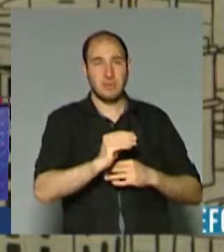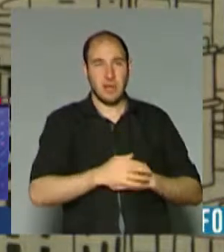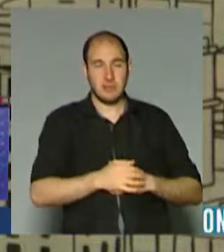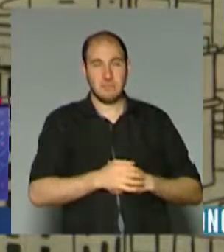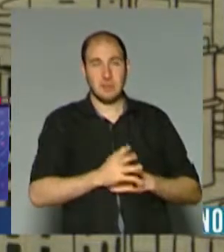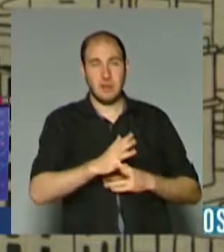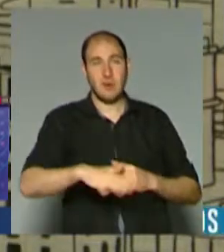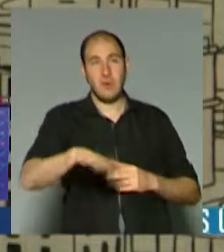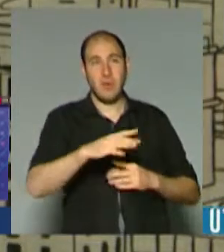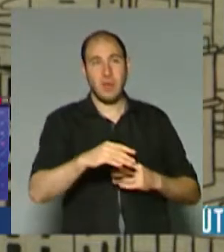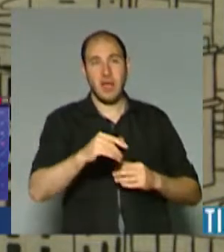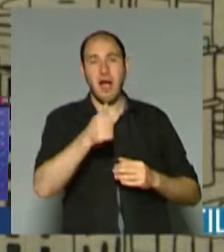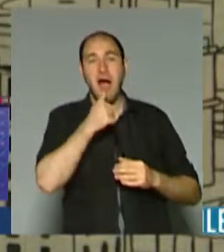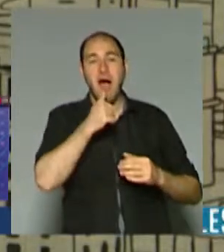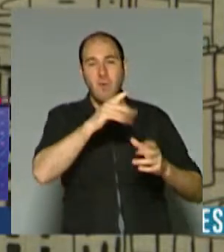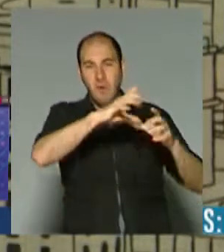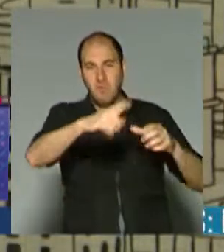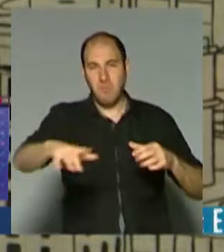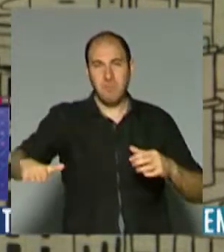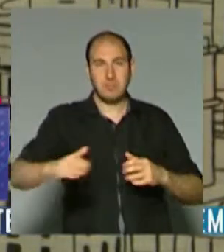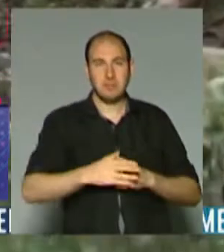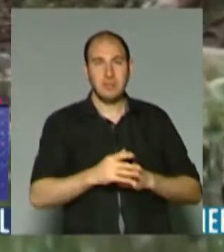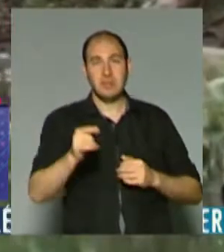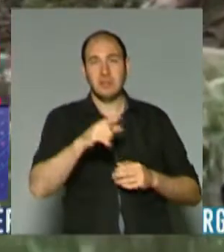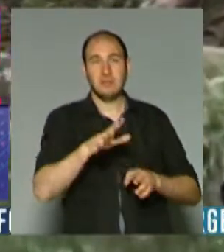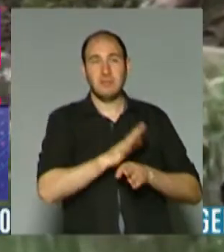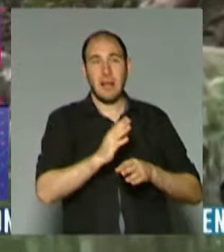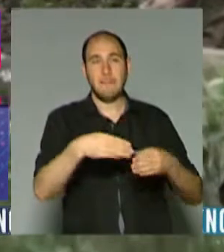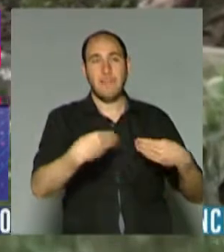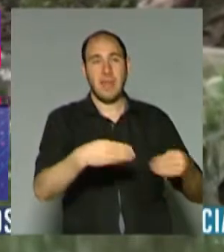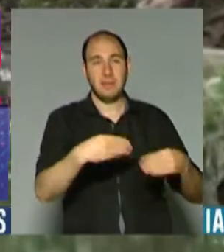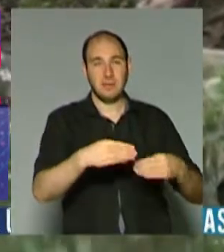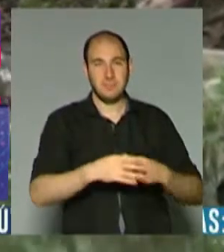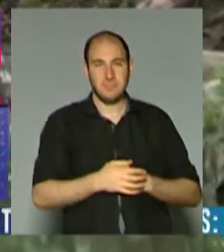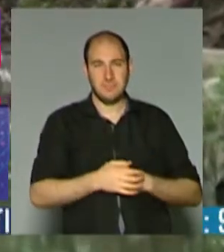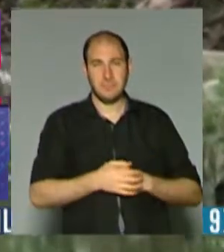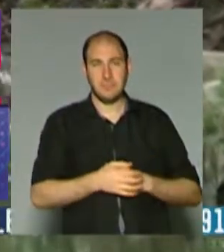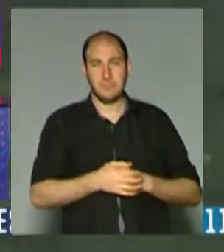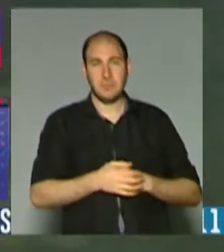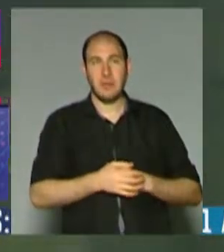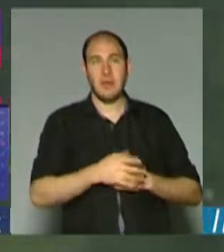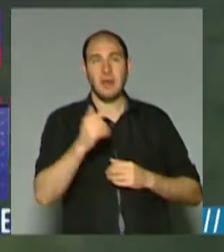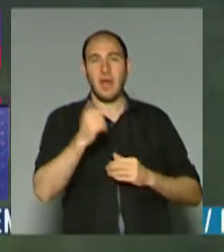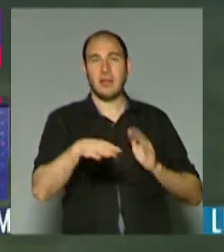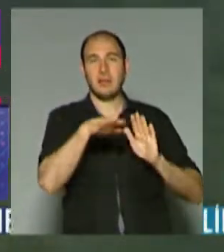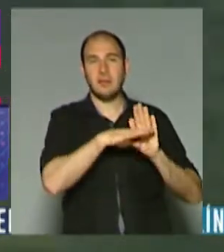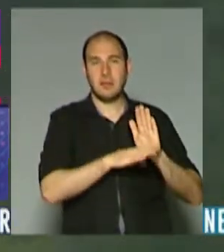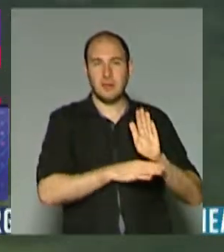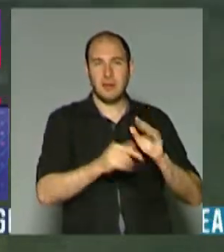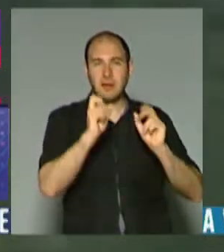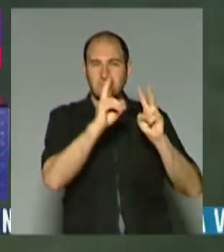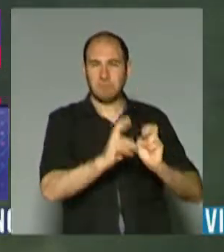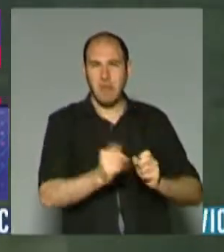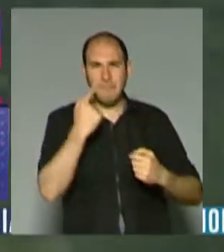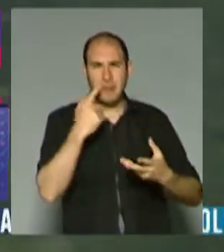se encuentran en los cuerpos de agua, en los océanos y los mares, está representado por plásticos. Y cuando se hace una caracterización, es un estudio